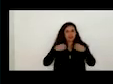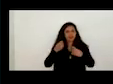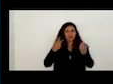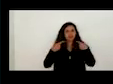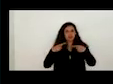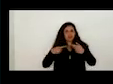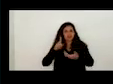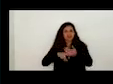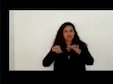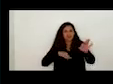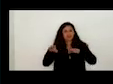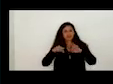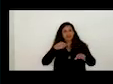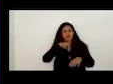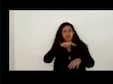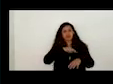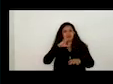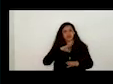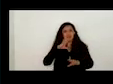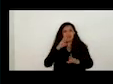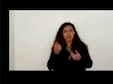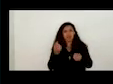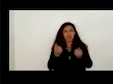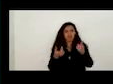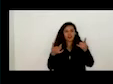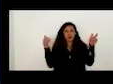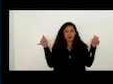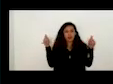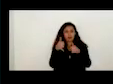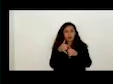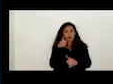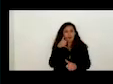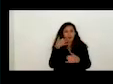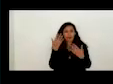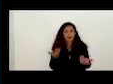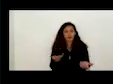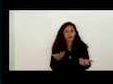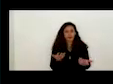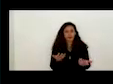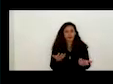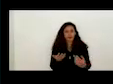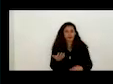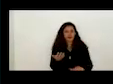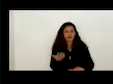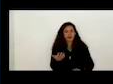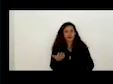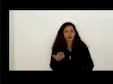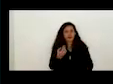pues hemos llegado a bajar un poco de peso y prácticamente pues uno se da cuenta, ¿no? En